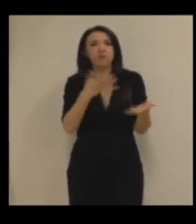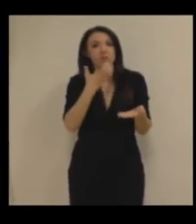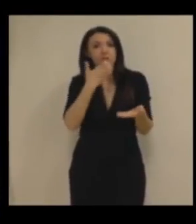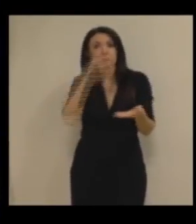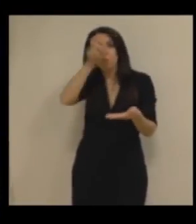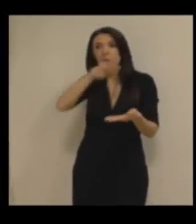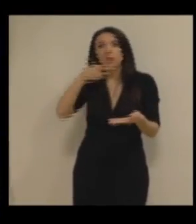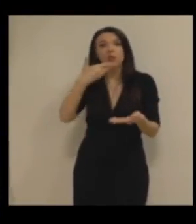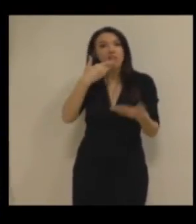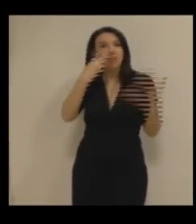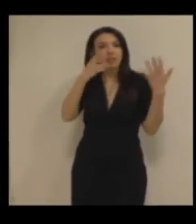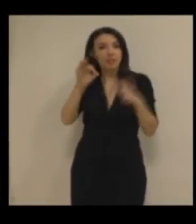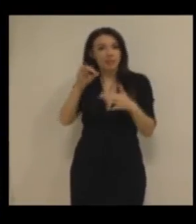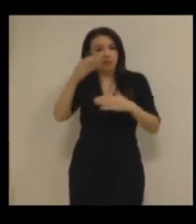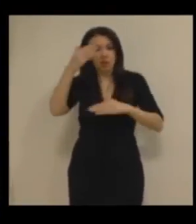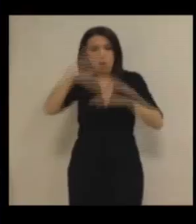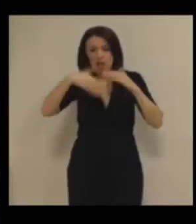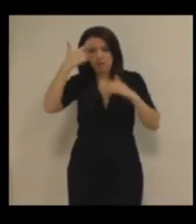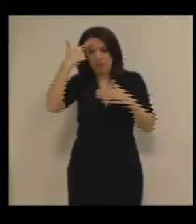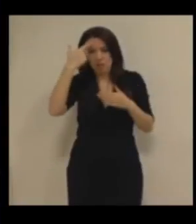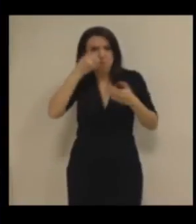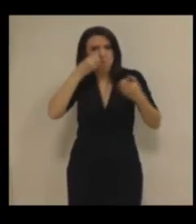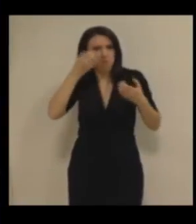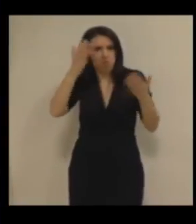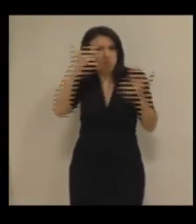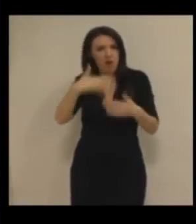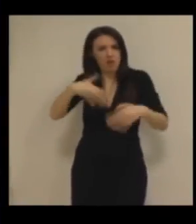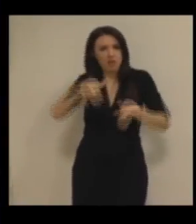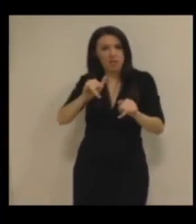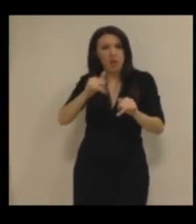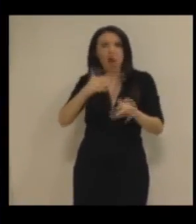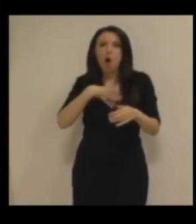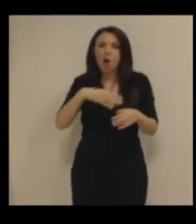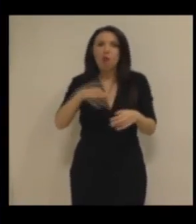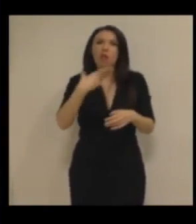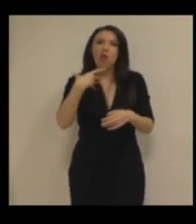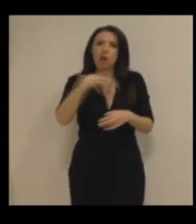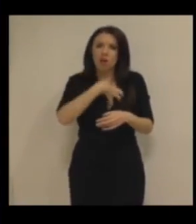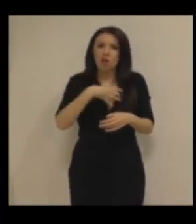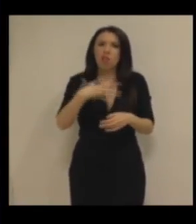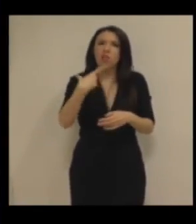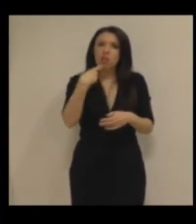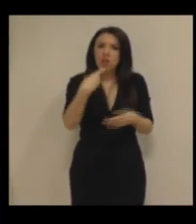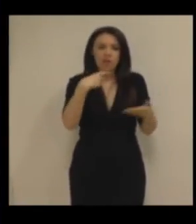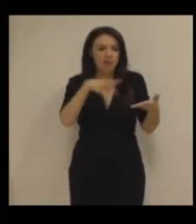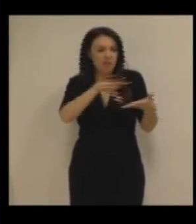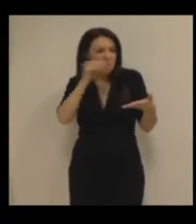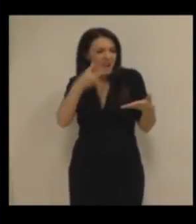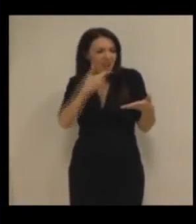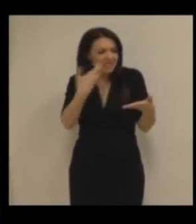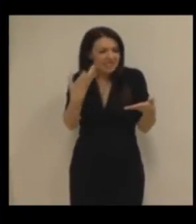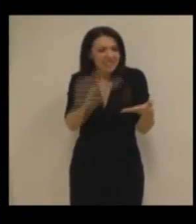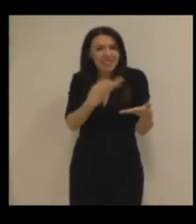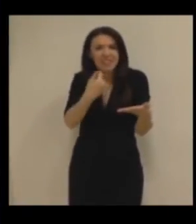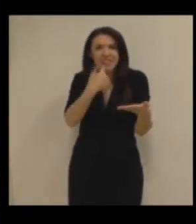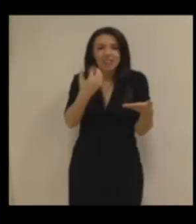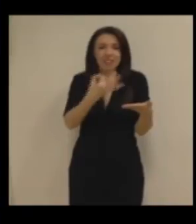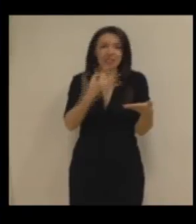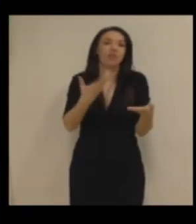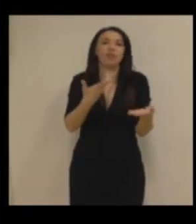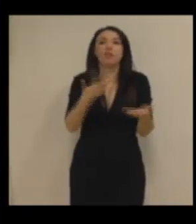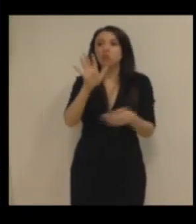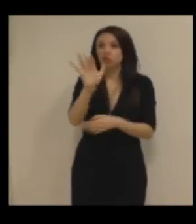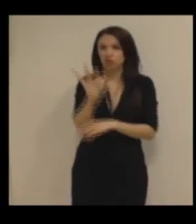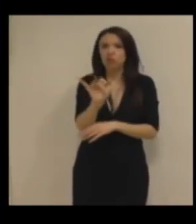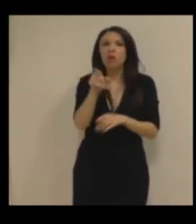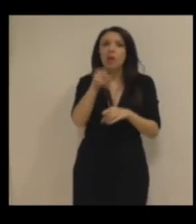70 años sin ningún tipo de limitación cognitiva puede tener verdaderas dificultades para comprender lo que está leyendo. Sí. Bueno,